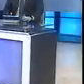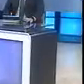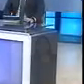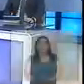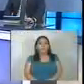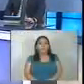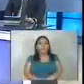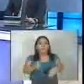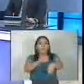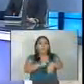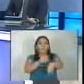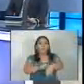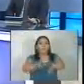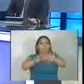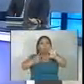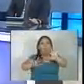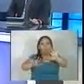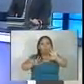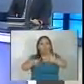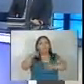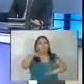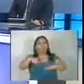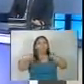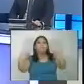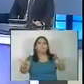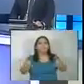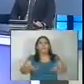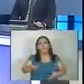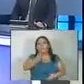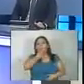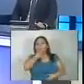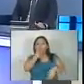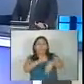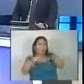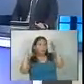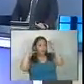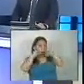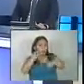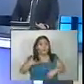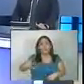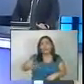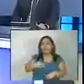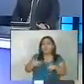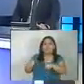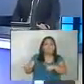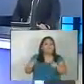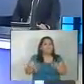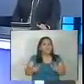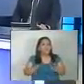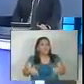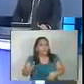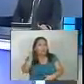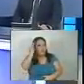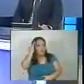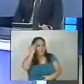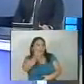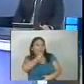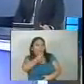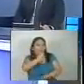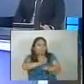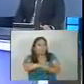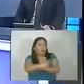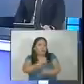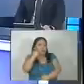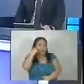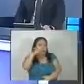Son las 8 de la noche, bienvenidos a una nueva emisión estelar de Noticiero Hechos, estamos listos para compartir con ustedes las noticias más